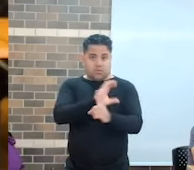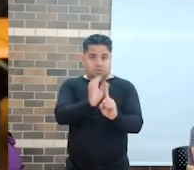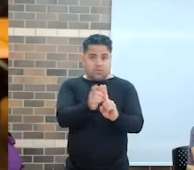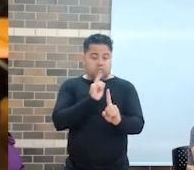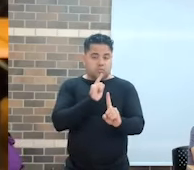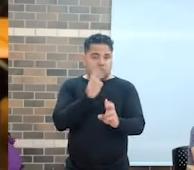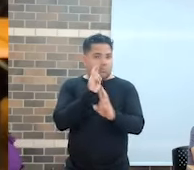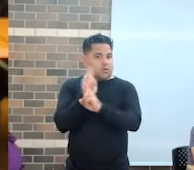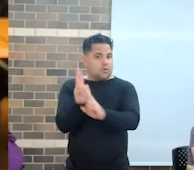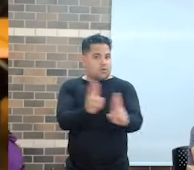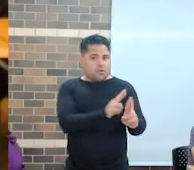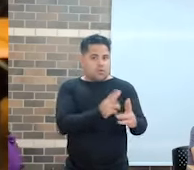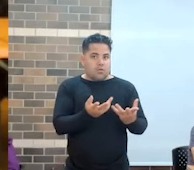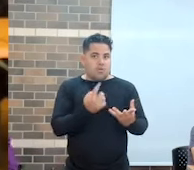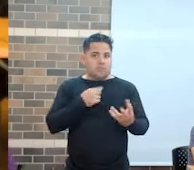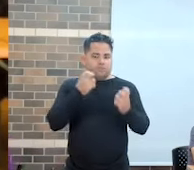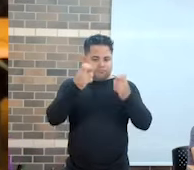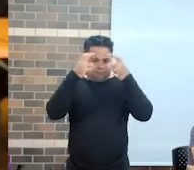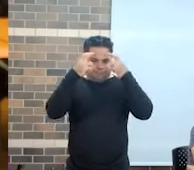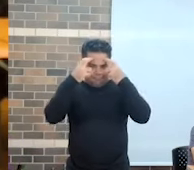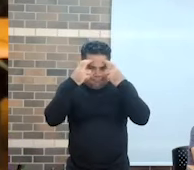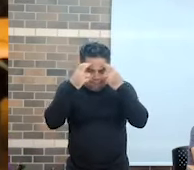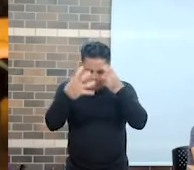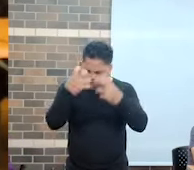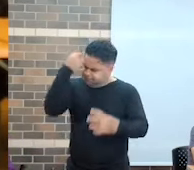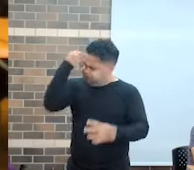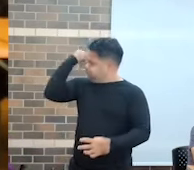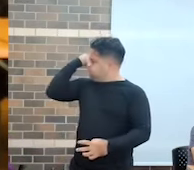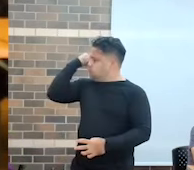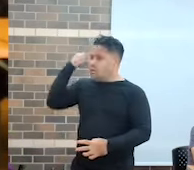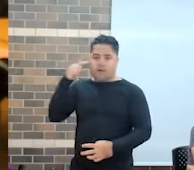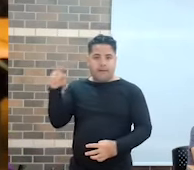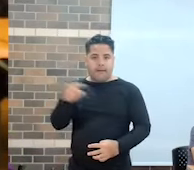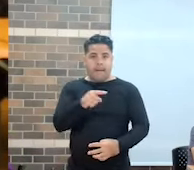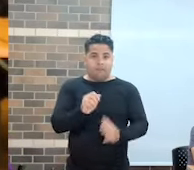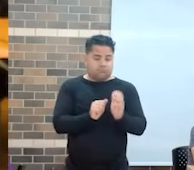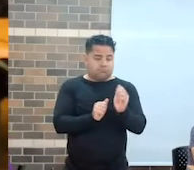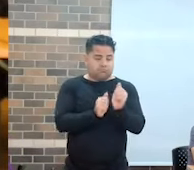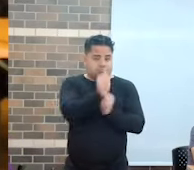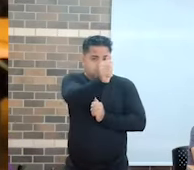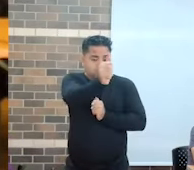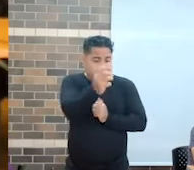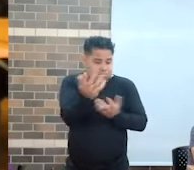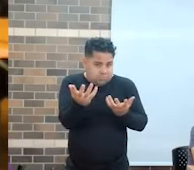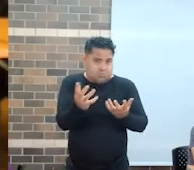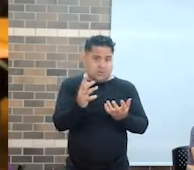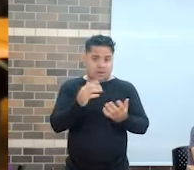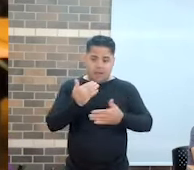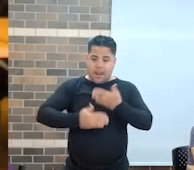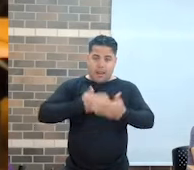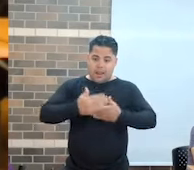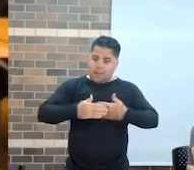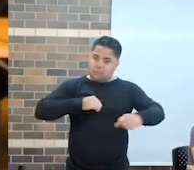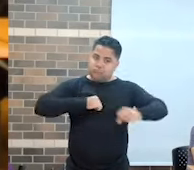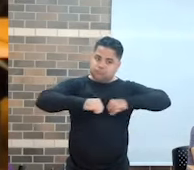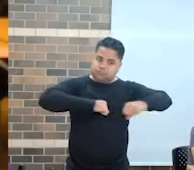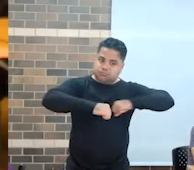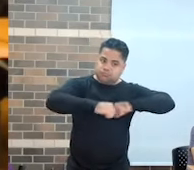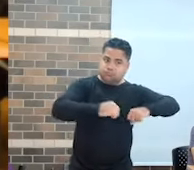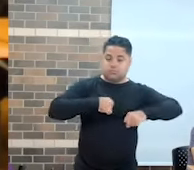en reconocimiento de conocimientos ancestrales. Creo que eso es un avance grande y todas las dinámicas que vienen haciendo